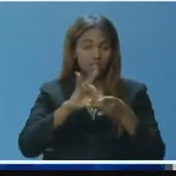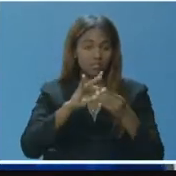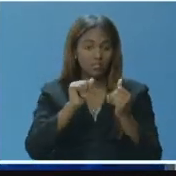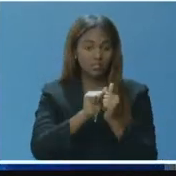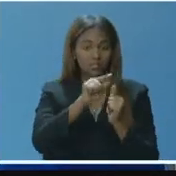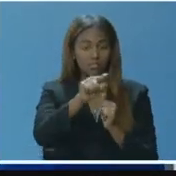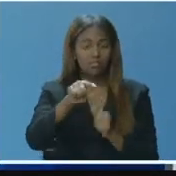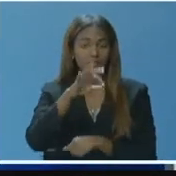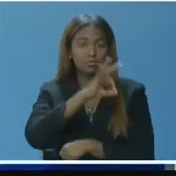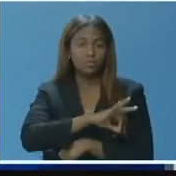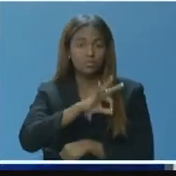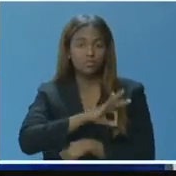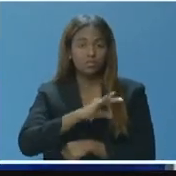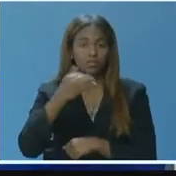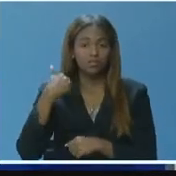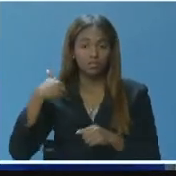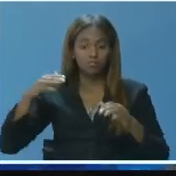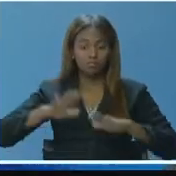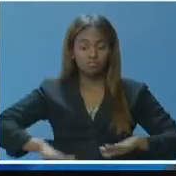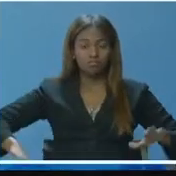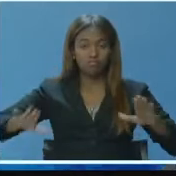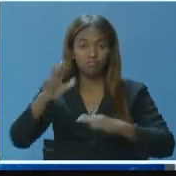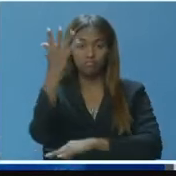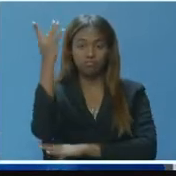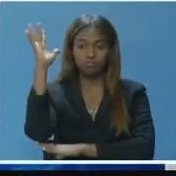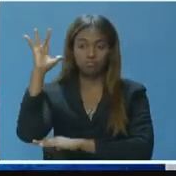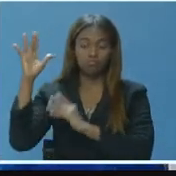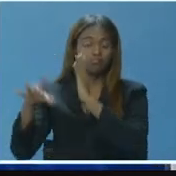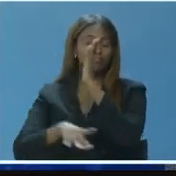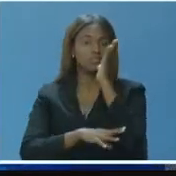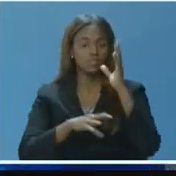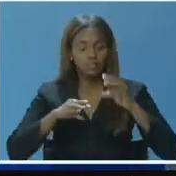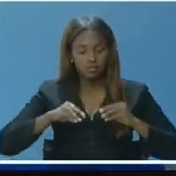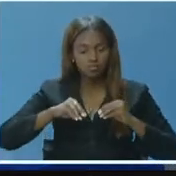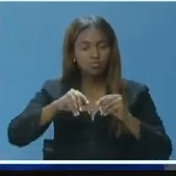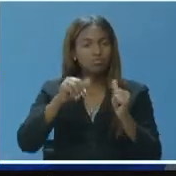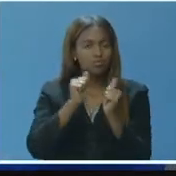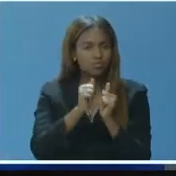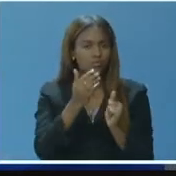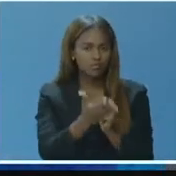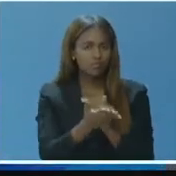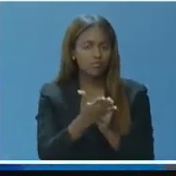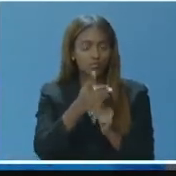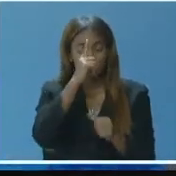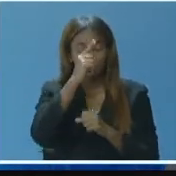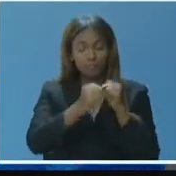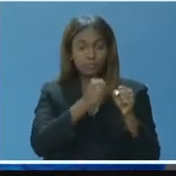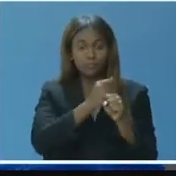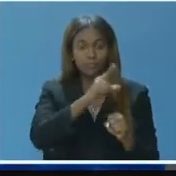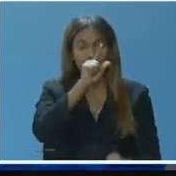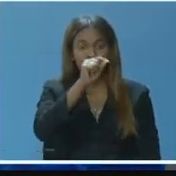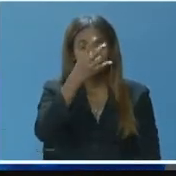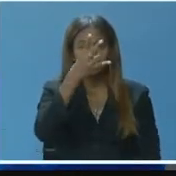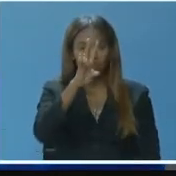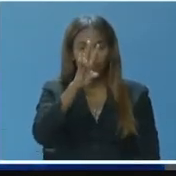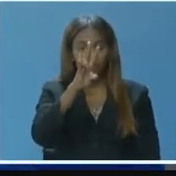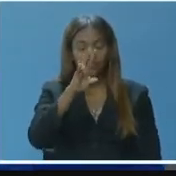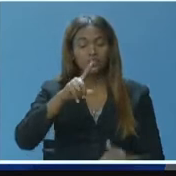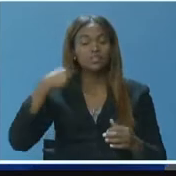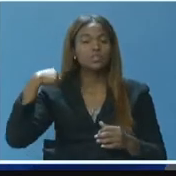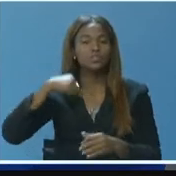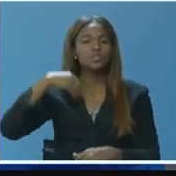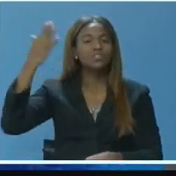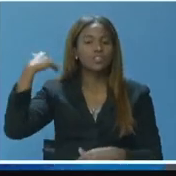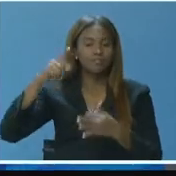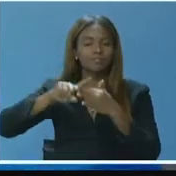beneficios ambientales que se derivan de una producción sostenible, en el año 2017 iniciamos